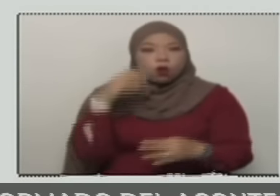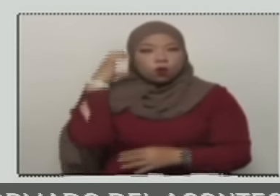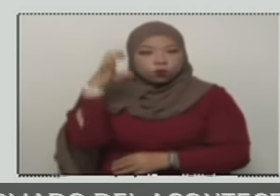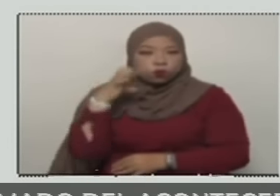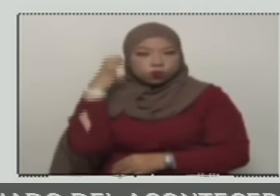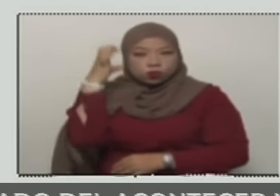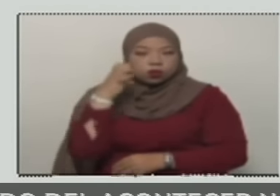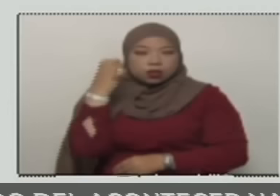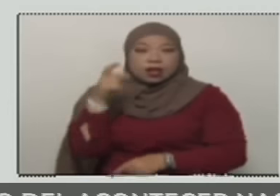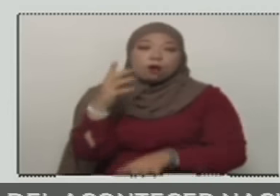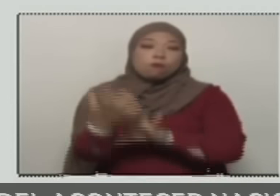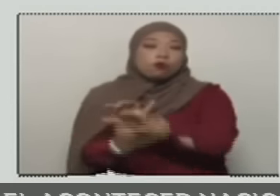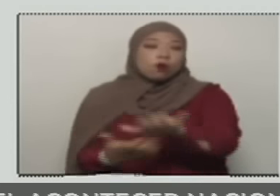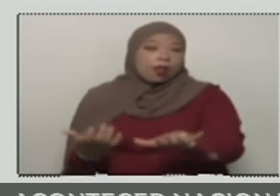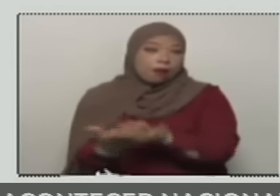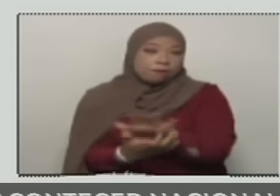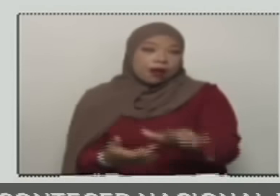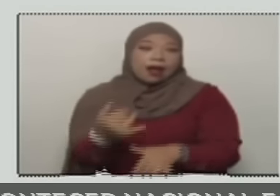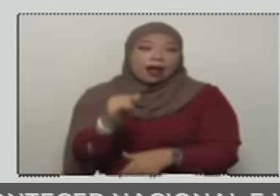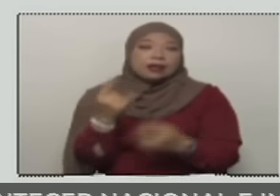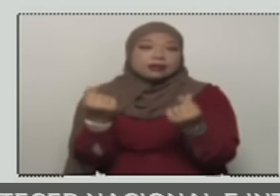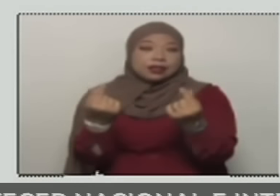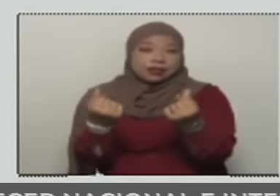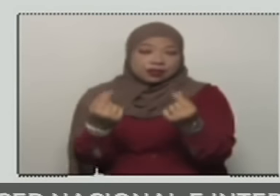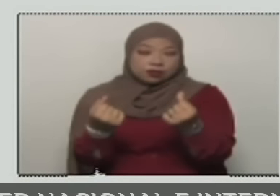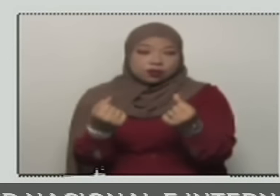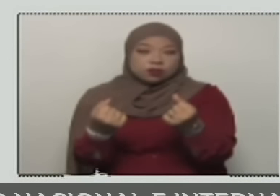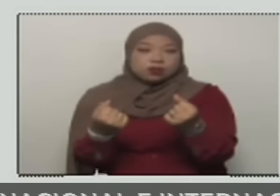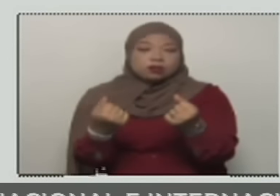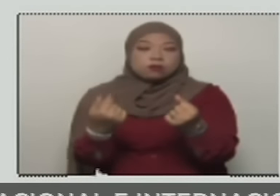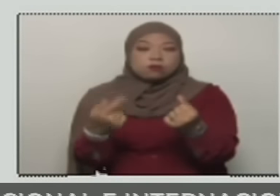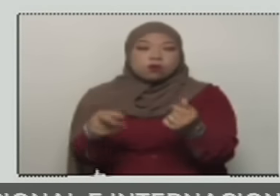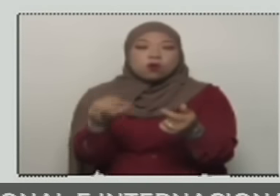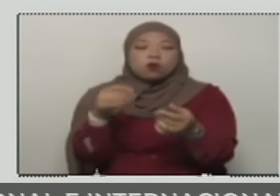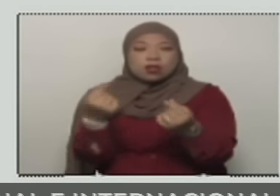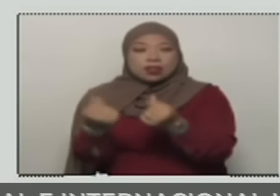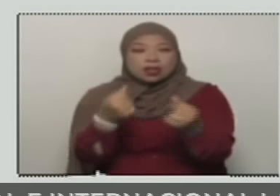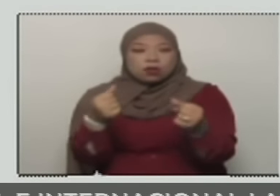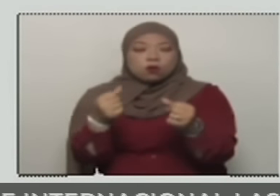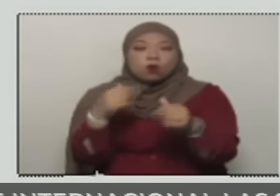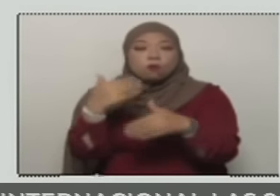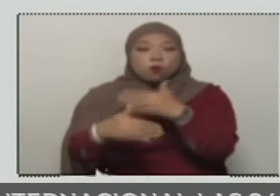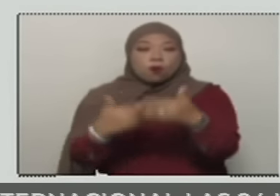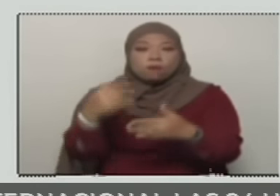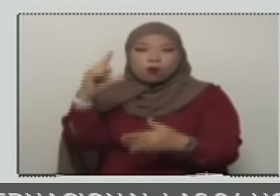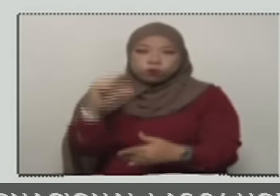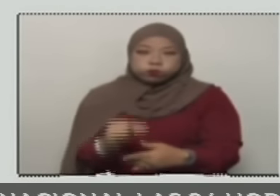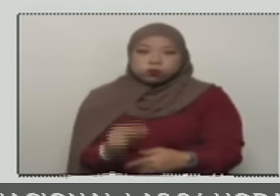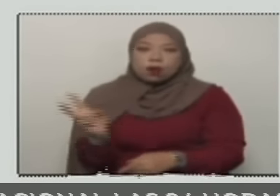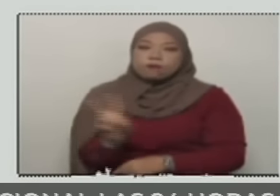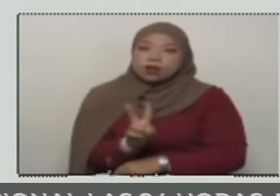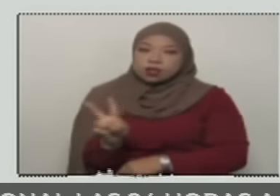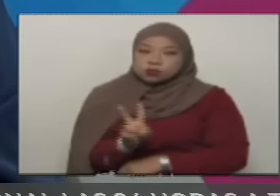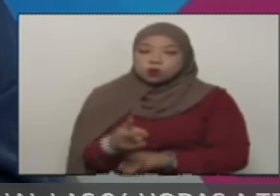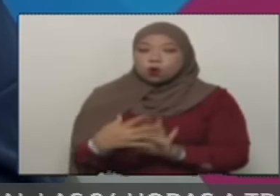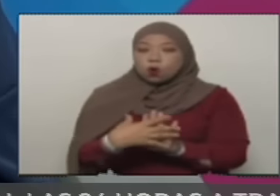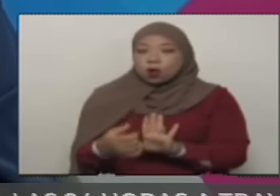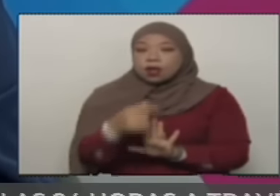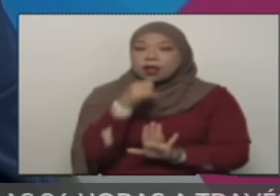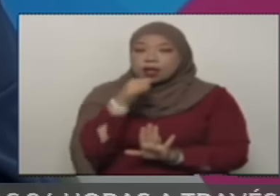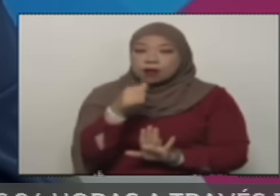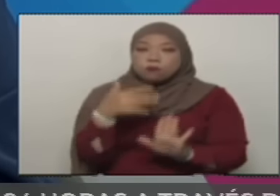Europea, están teniendo una especie de efecto boomerang, sus economías están cayendo. Ejemplo, Venezuela, con esta noticia del